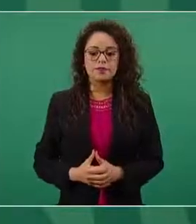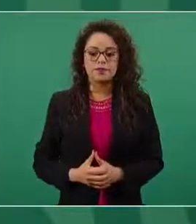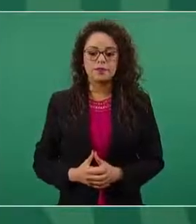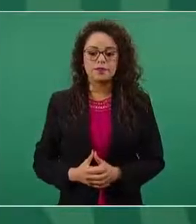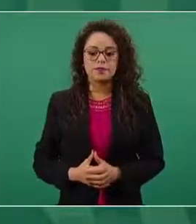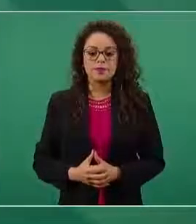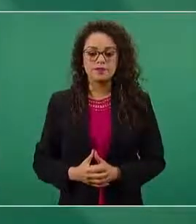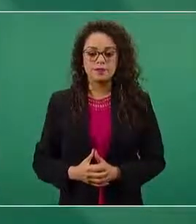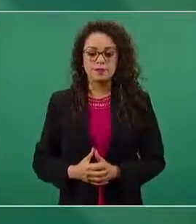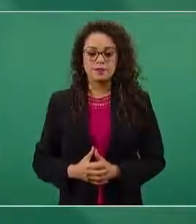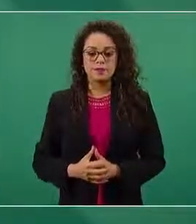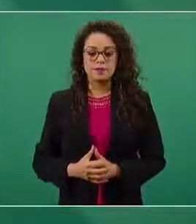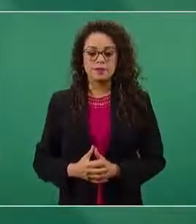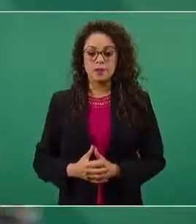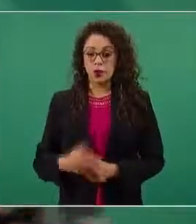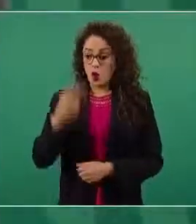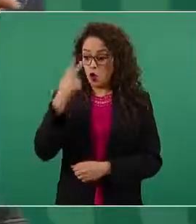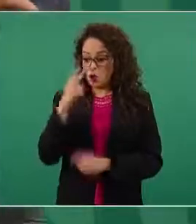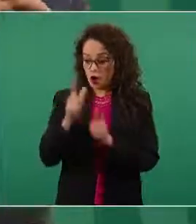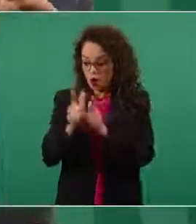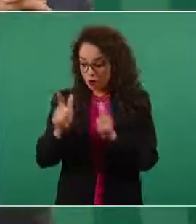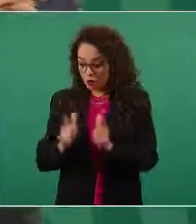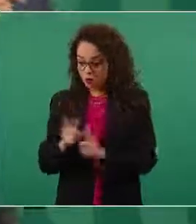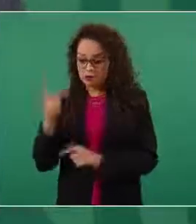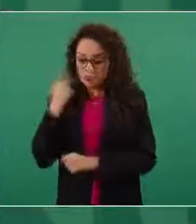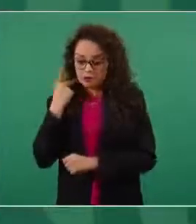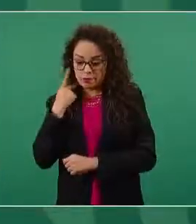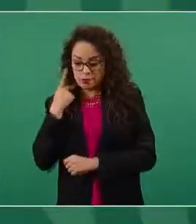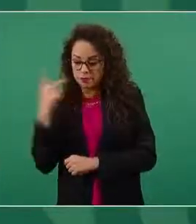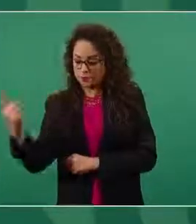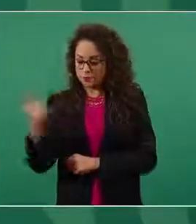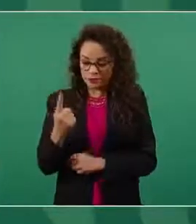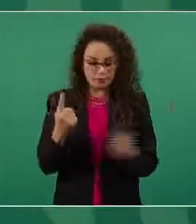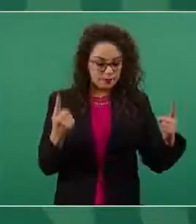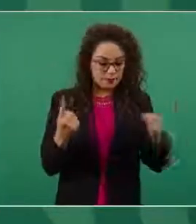cuando llega un acuerdo de dos partidos, que no los voy a mencionar,